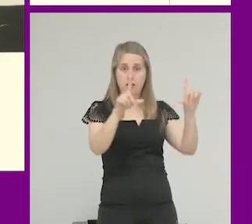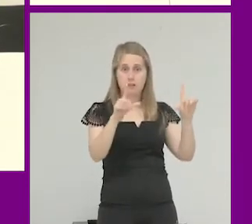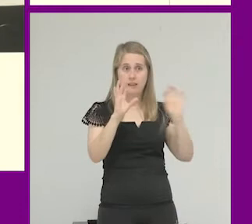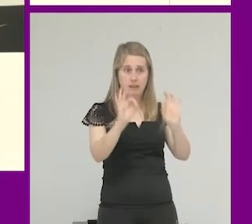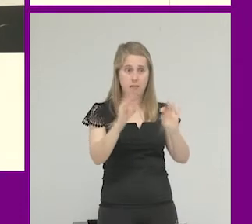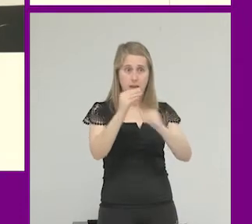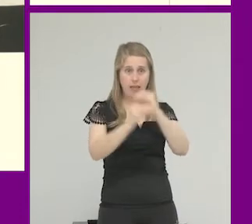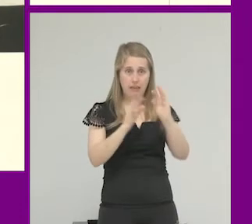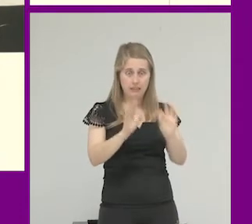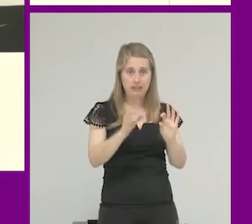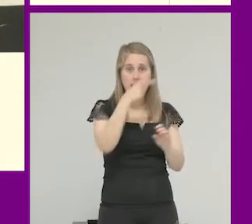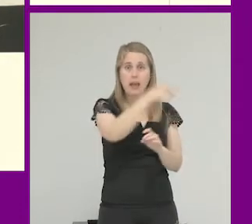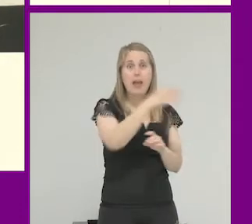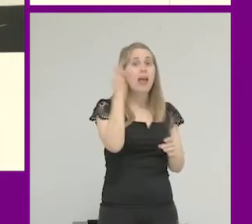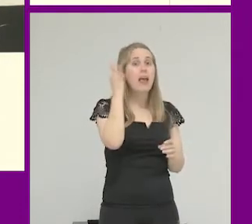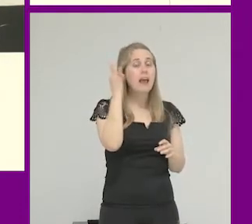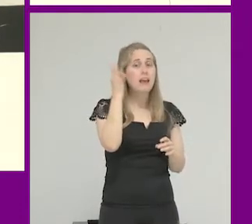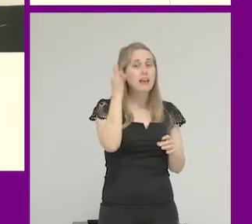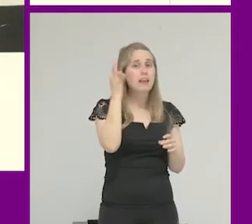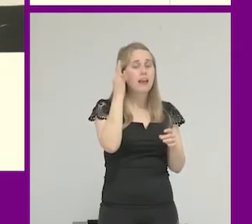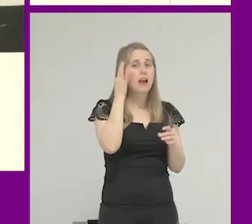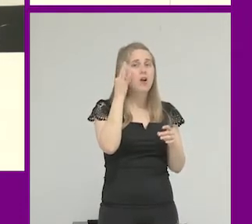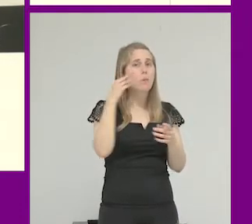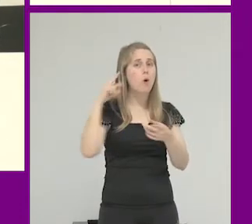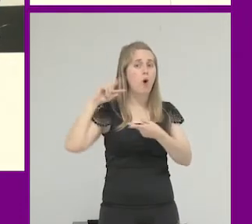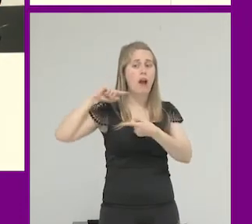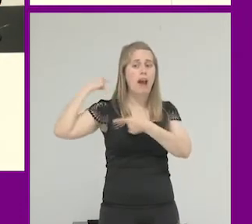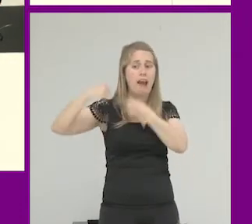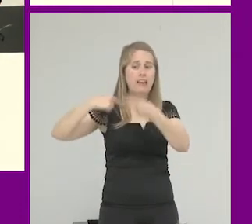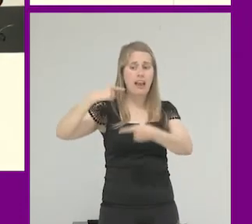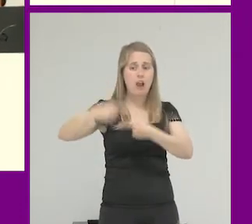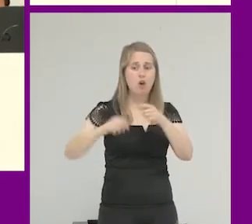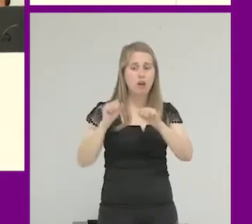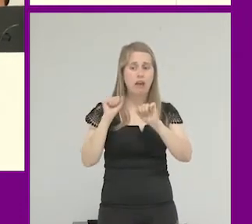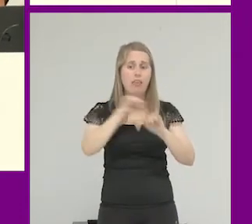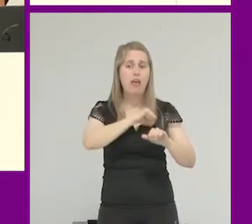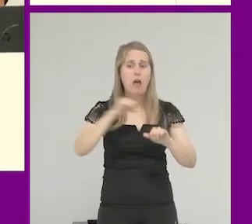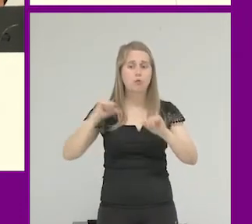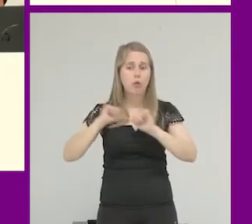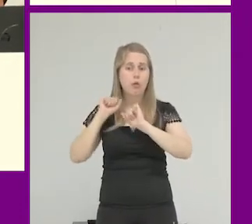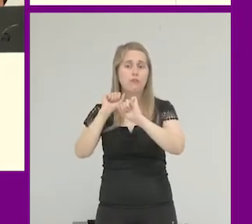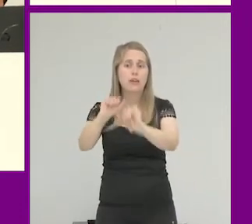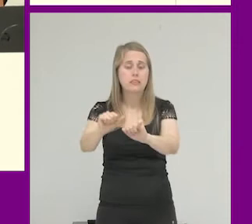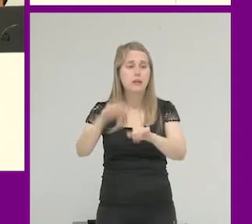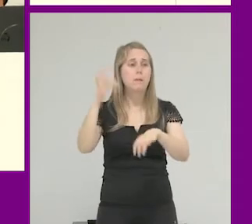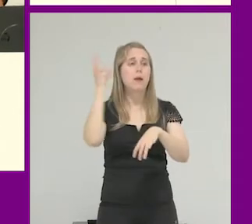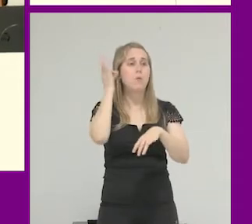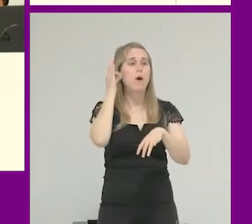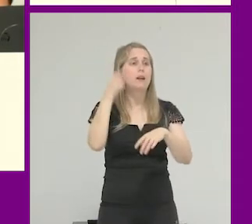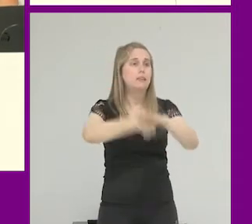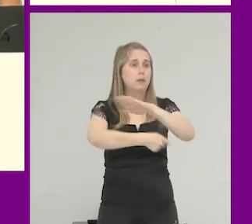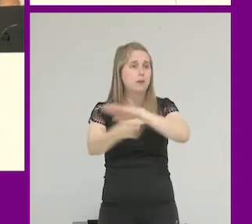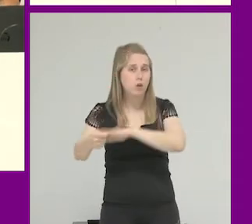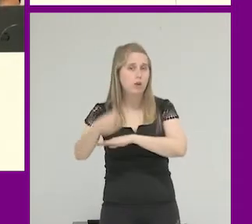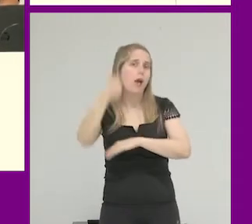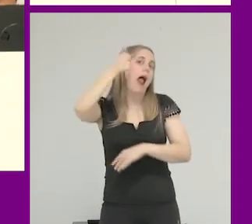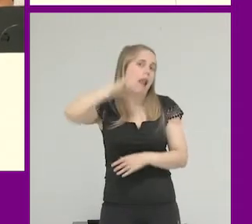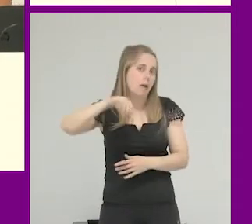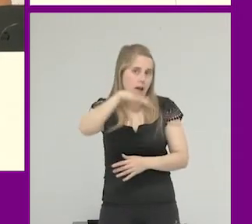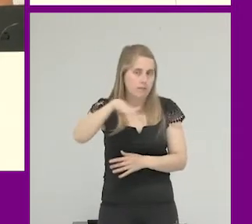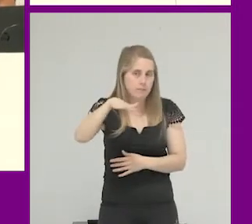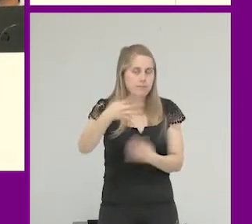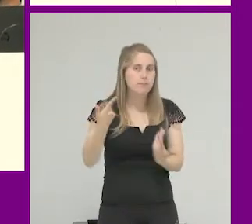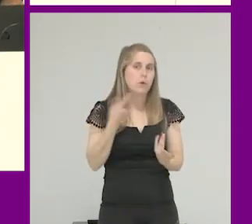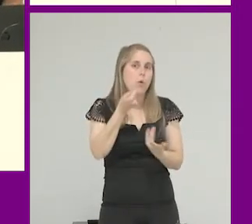de la pantalla. Ella nos va a presentar la genealogía de la autodefensa feminista para mujeres en Vitoria-Gasteiz y Araba.